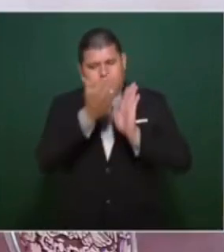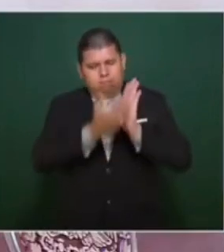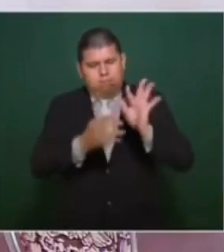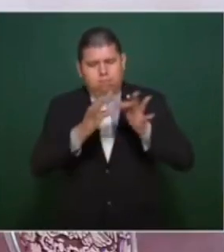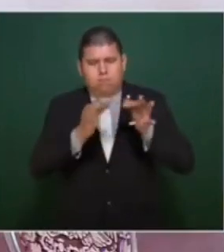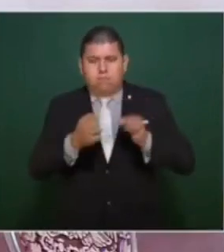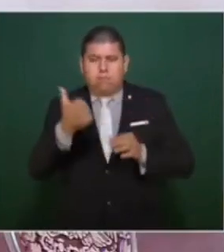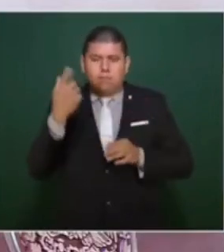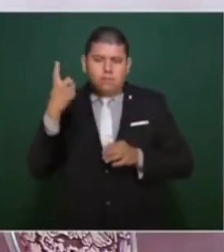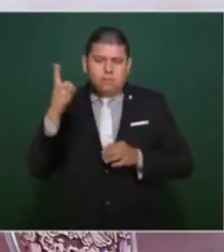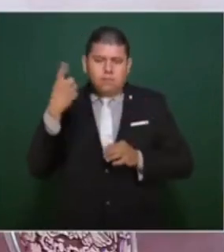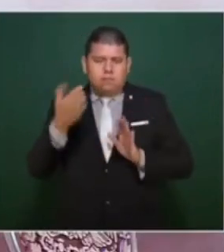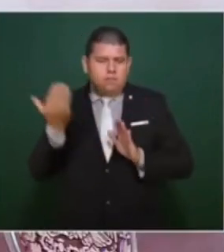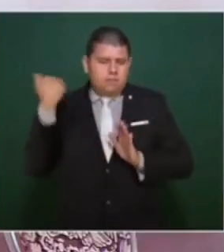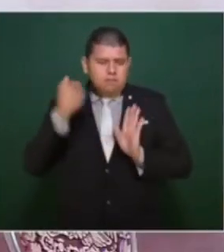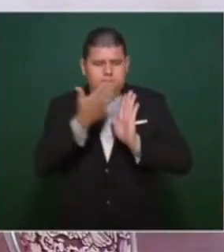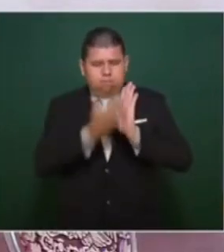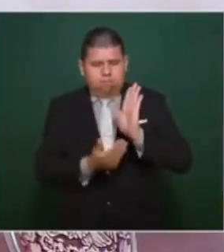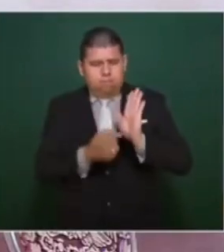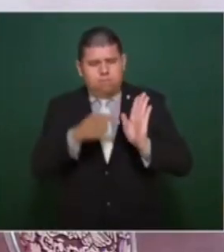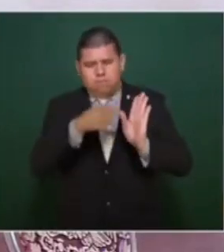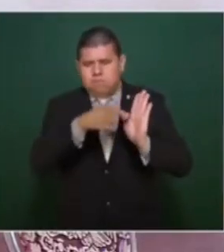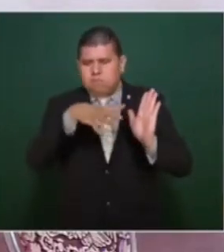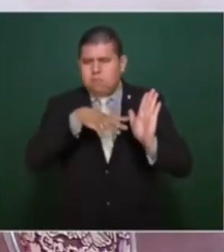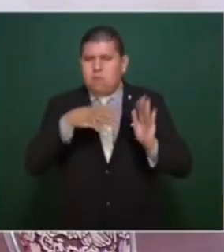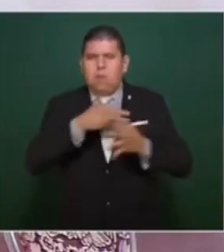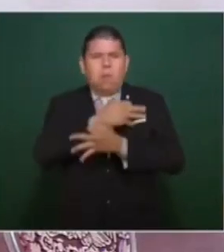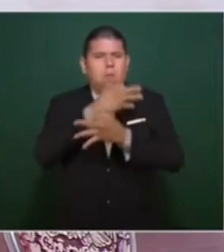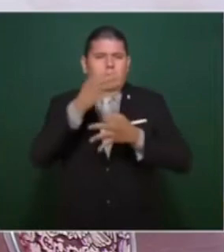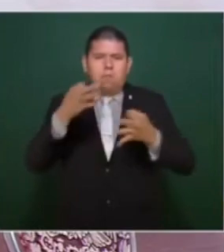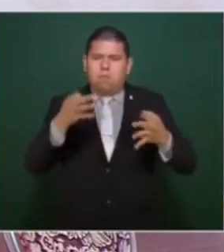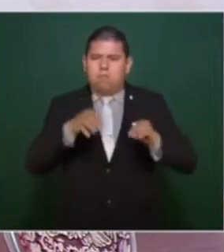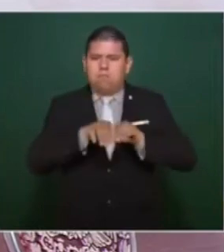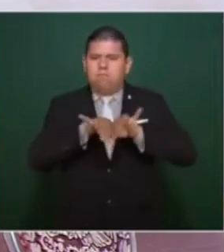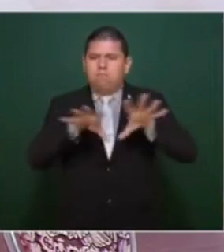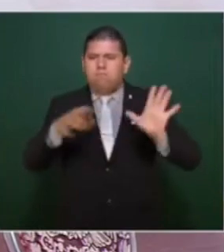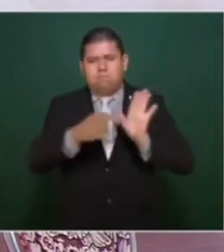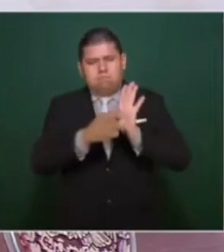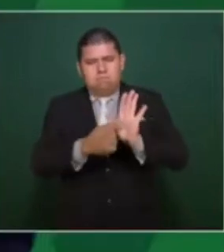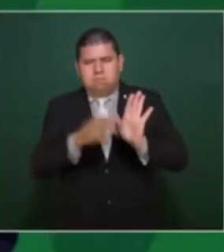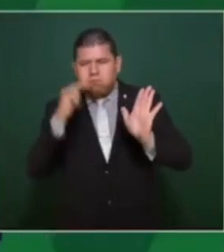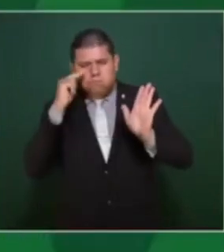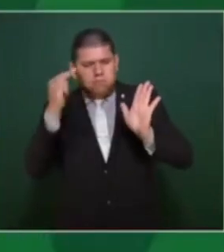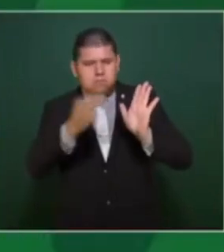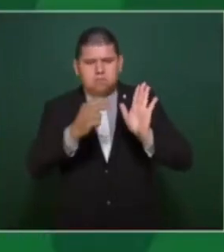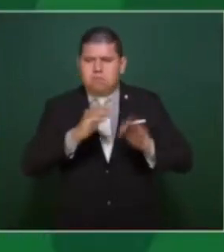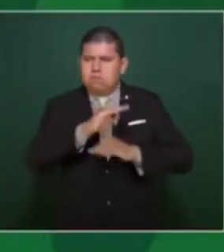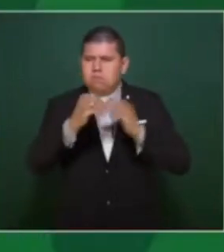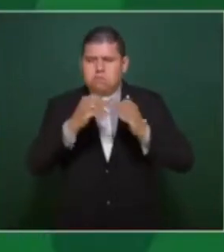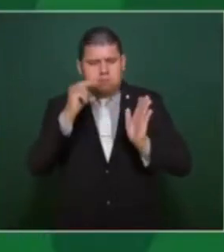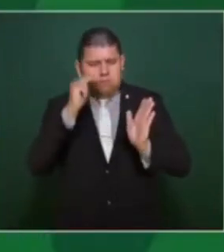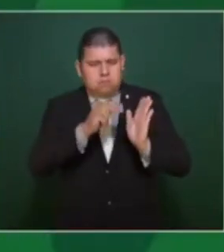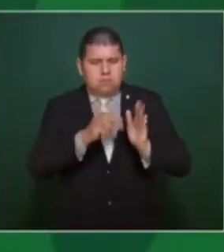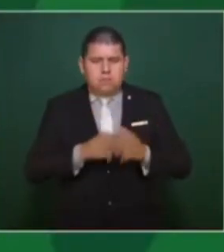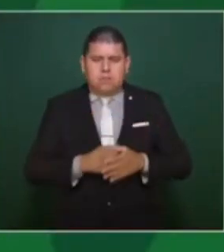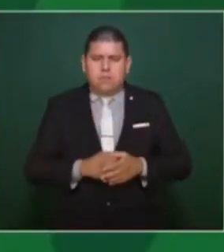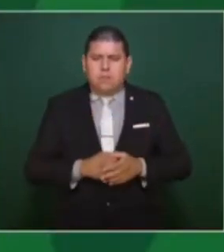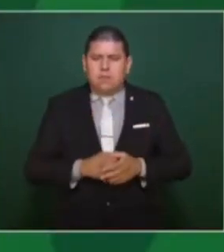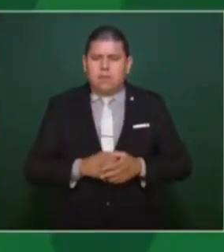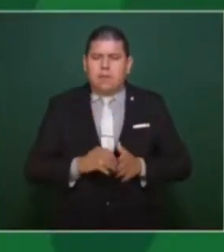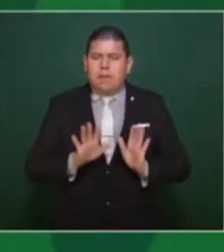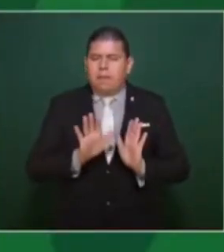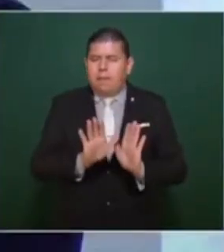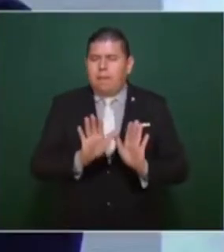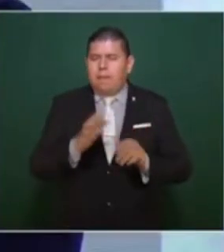de diciembre. Fue público y notorio que se llenó el Zócalo. ¿Ustedes